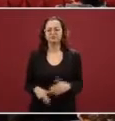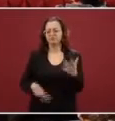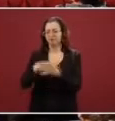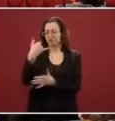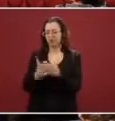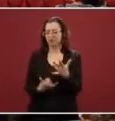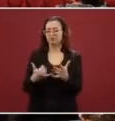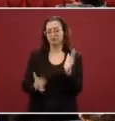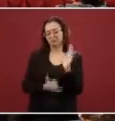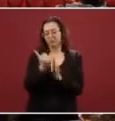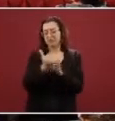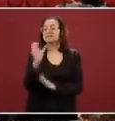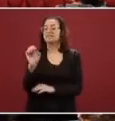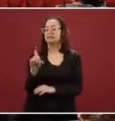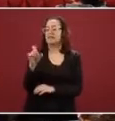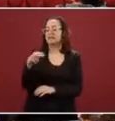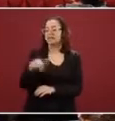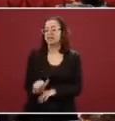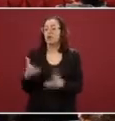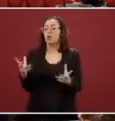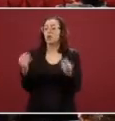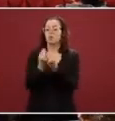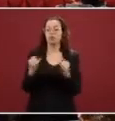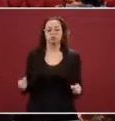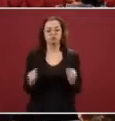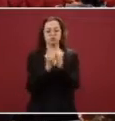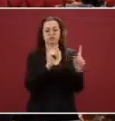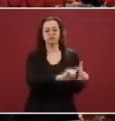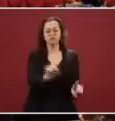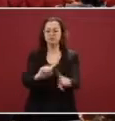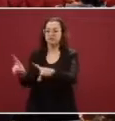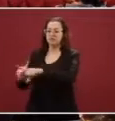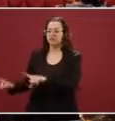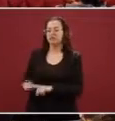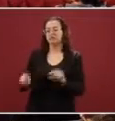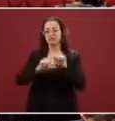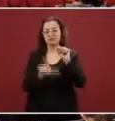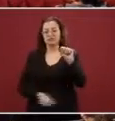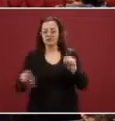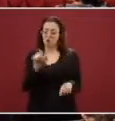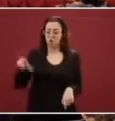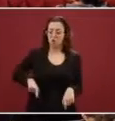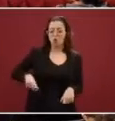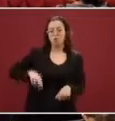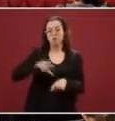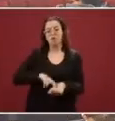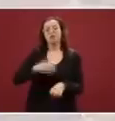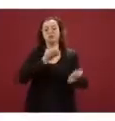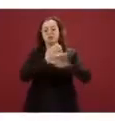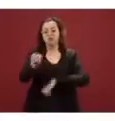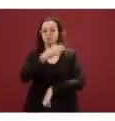Nacional continúa trabajando de manera coordinada con las dependencias del Ejecutivo Federal, con los gobiernos de los estados y municipios y